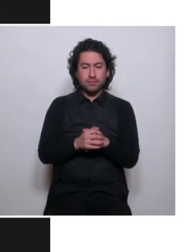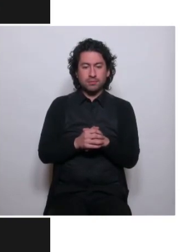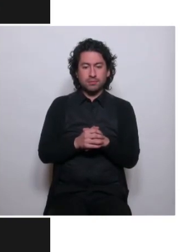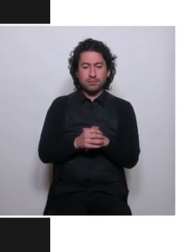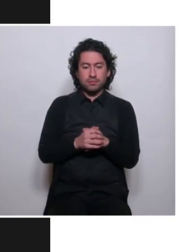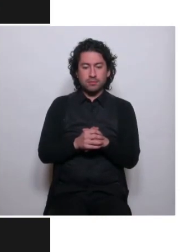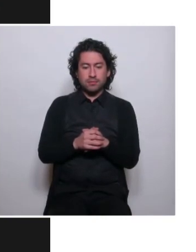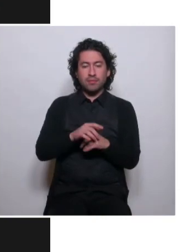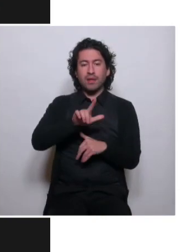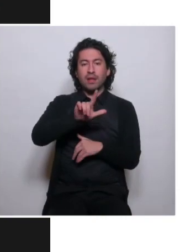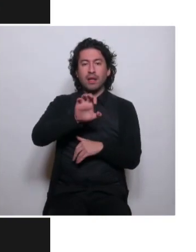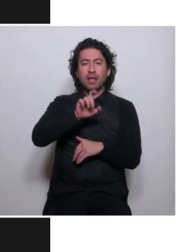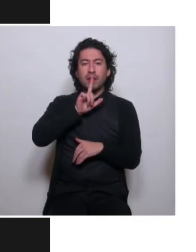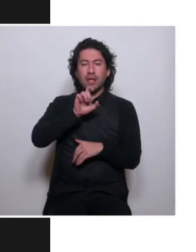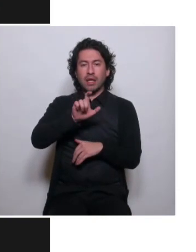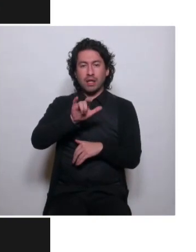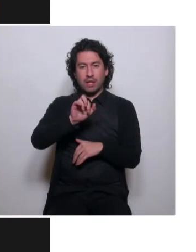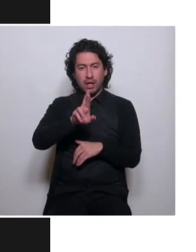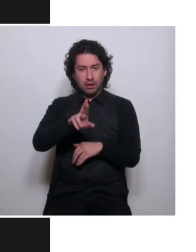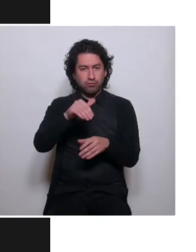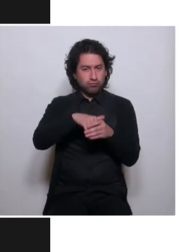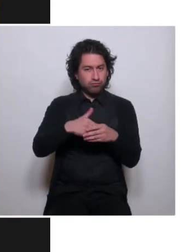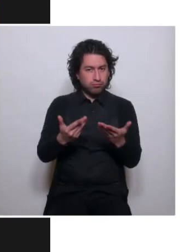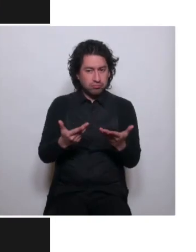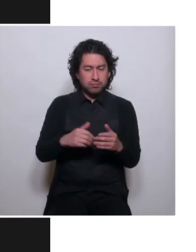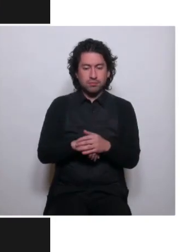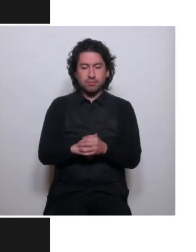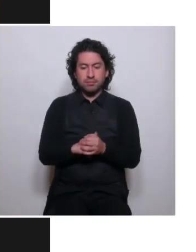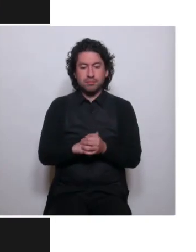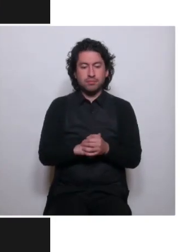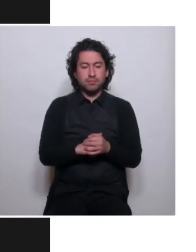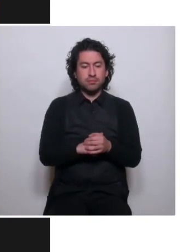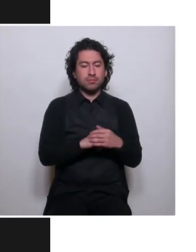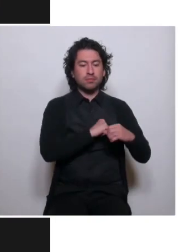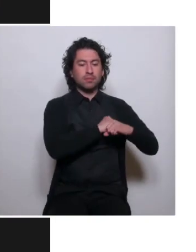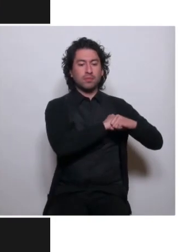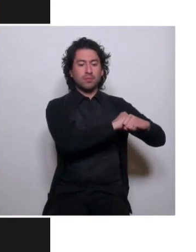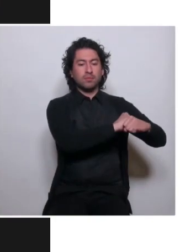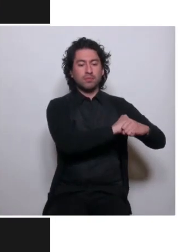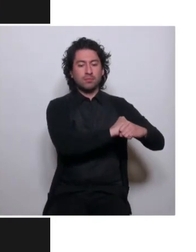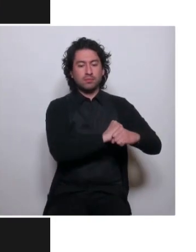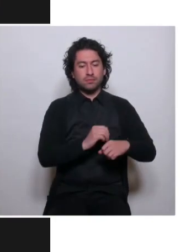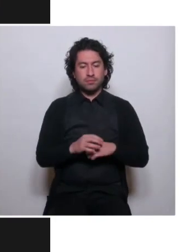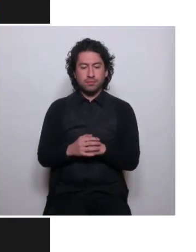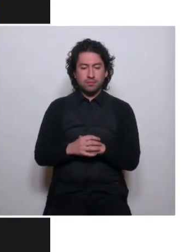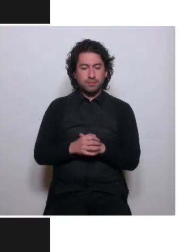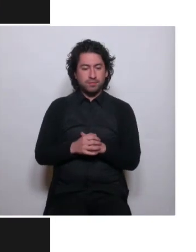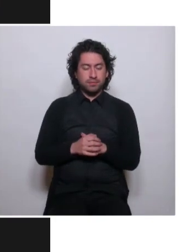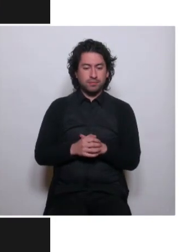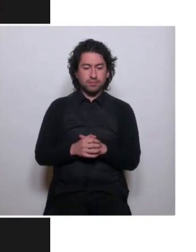Convencional Margarita Letelier, ¿cómo vota? En contra, señor secretario.